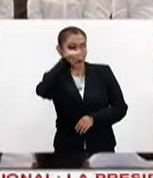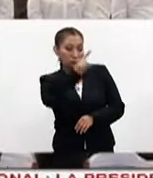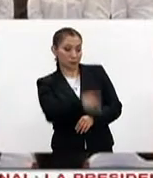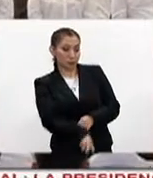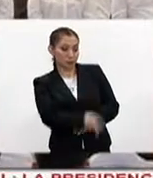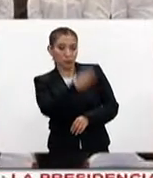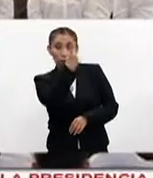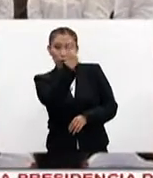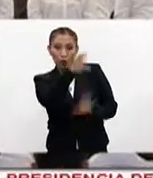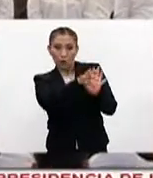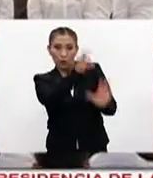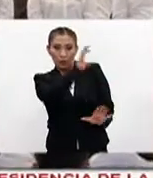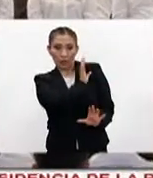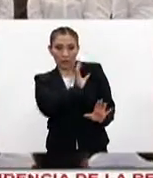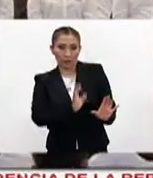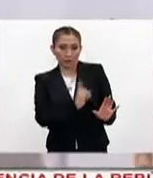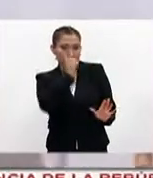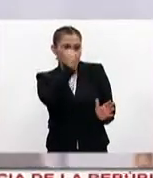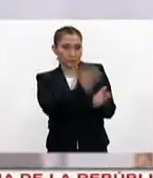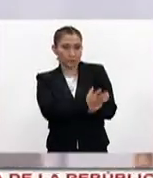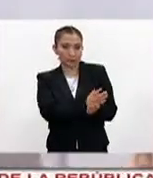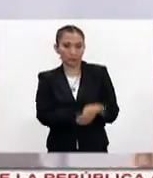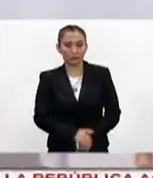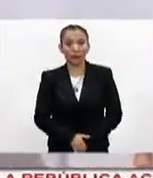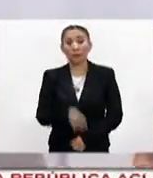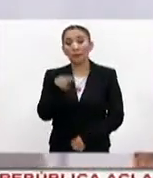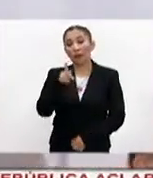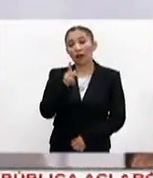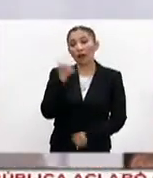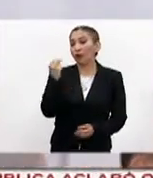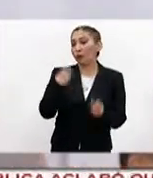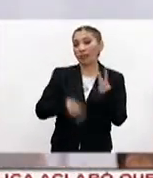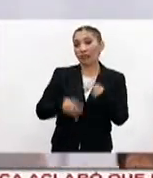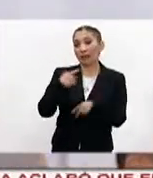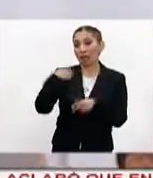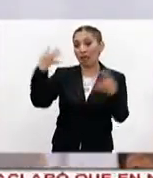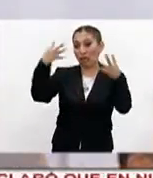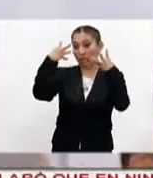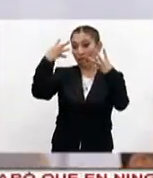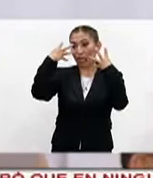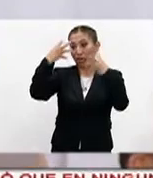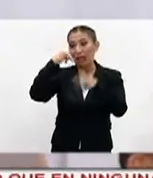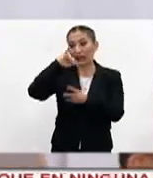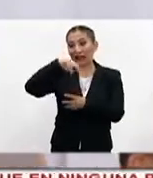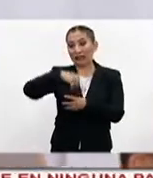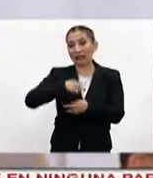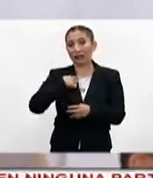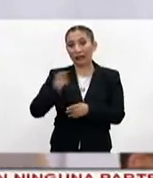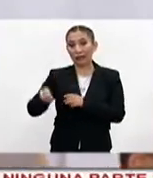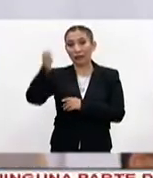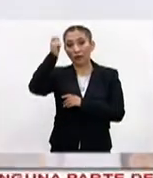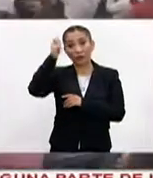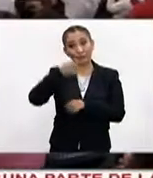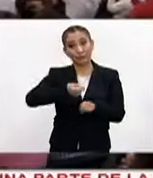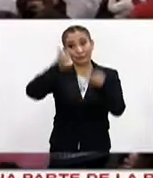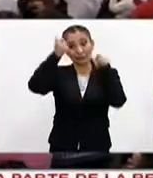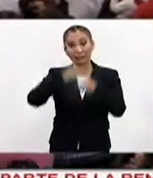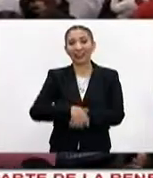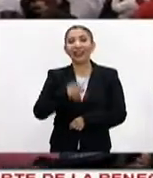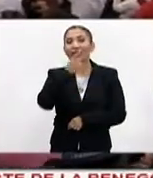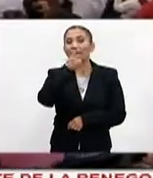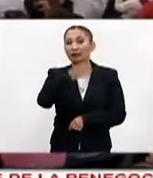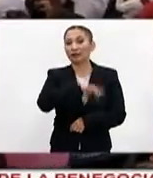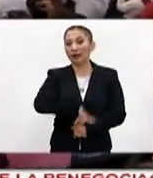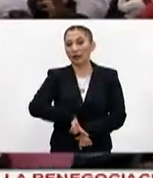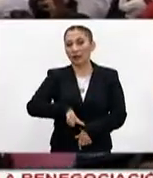uno, y solo en uno. Pero como no venimos, nos van a regañar acá, el INE nos va a sacar tarjeta amarilla. Afirmó